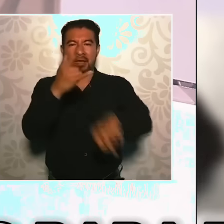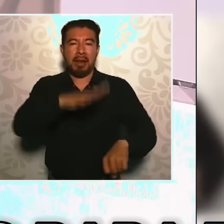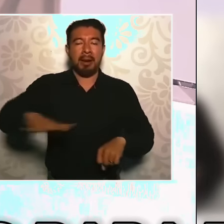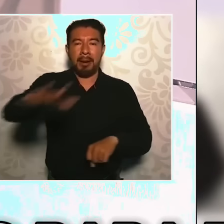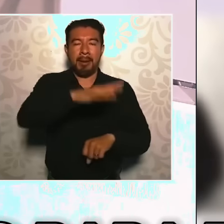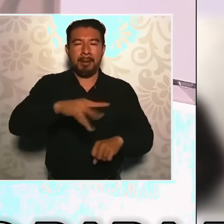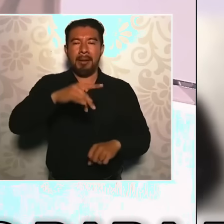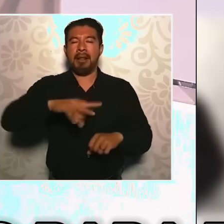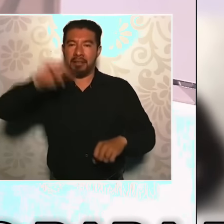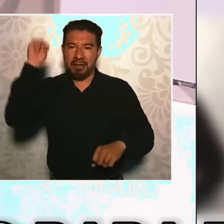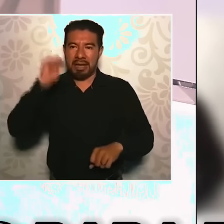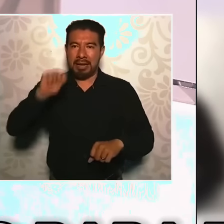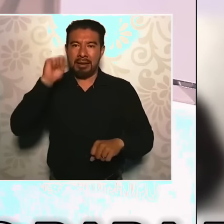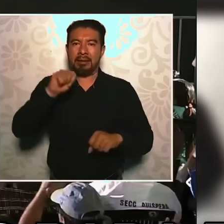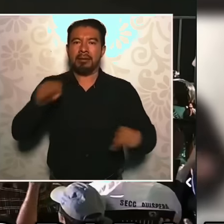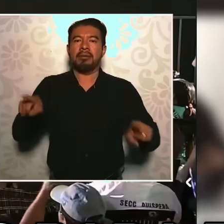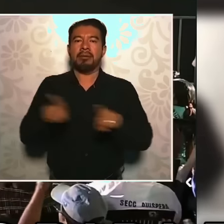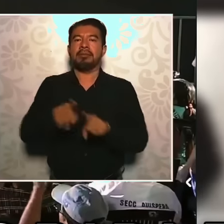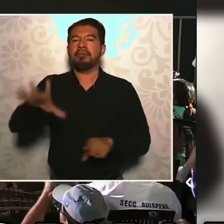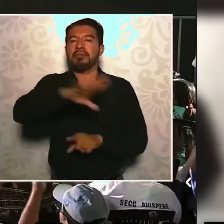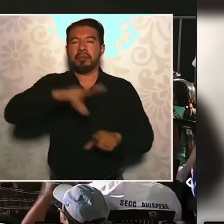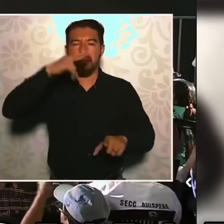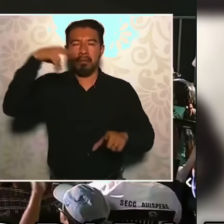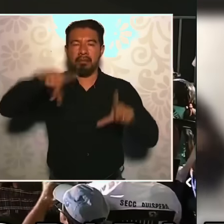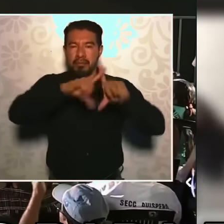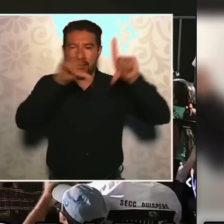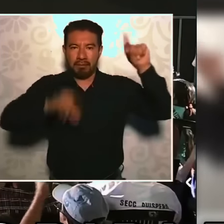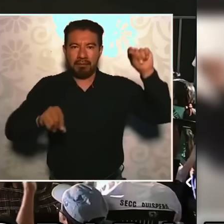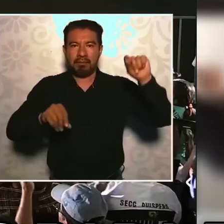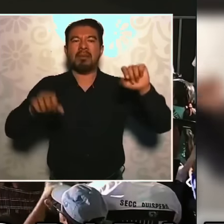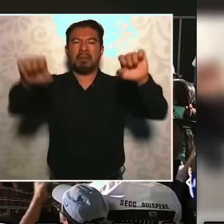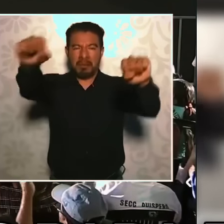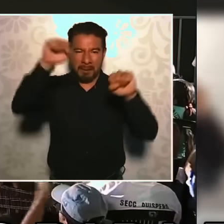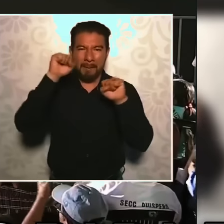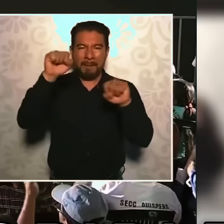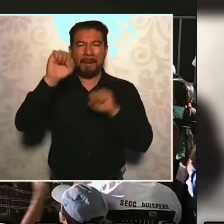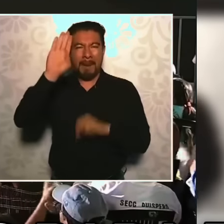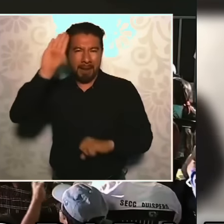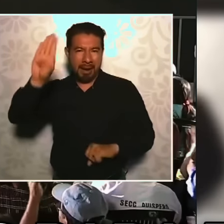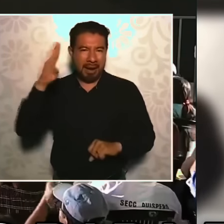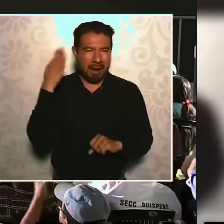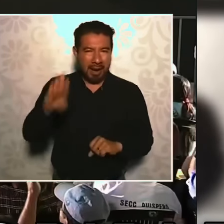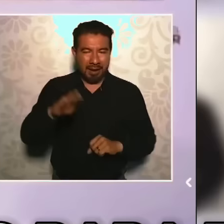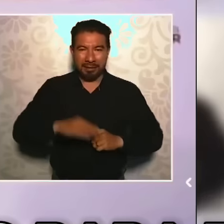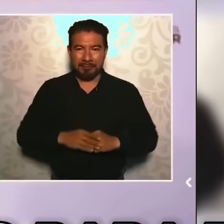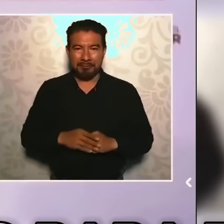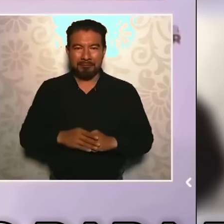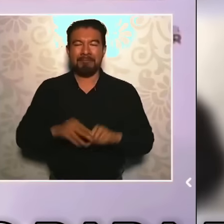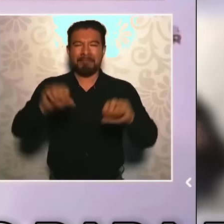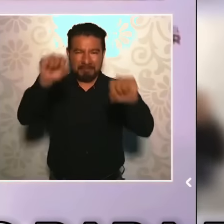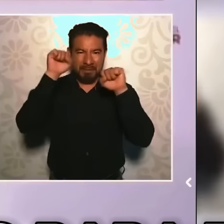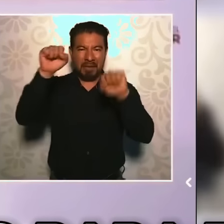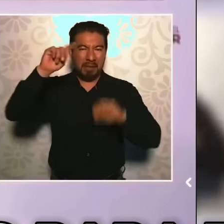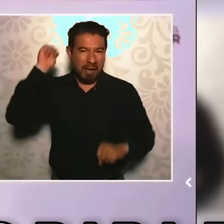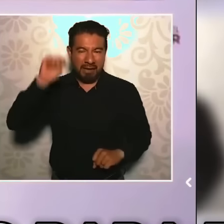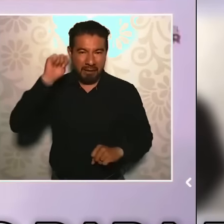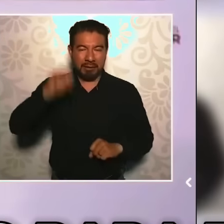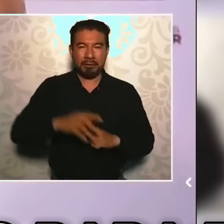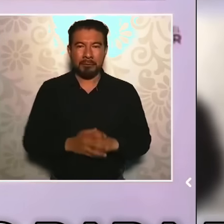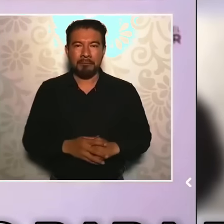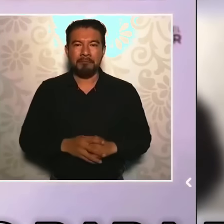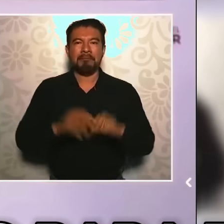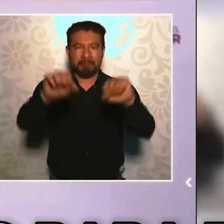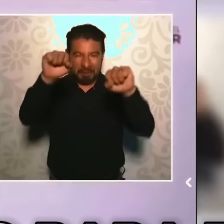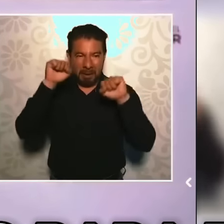pueblo de Tabasco ni al pueblo de México. ¡Que viva Barrancán! ¡Que viva Tabasco!